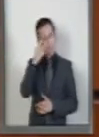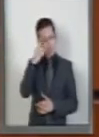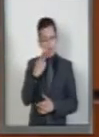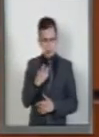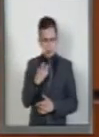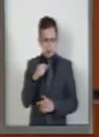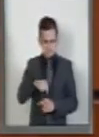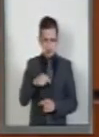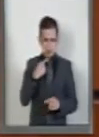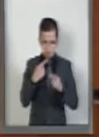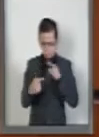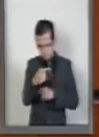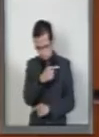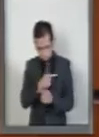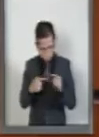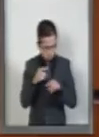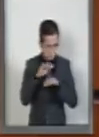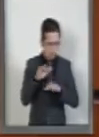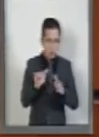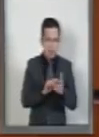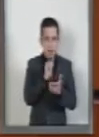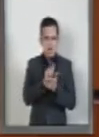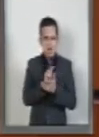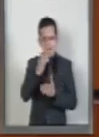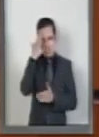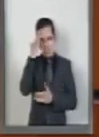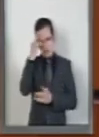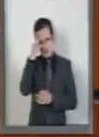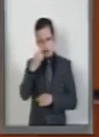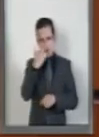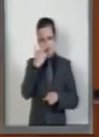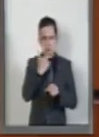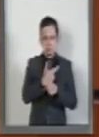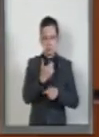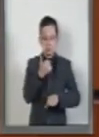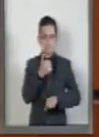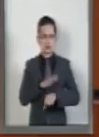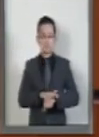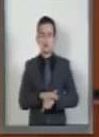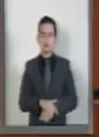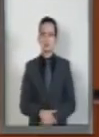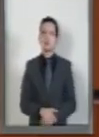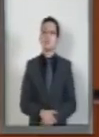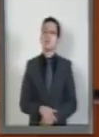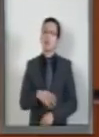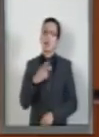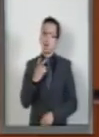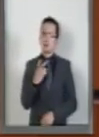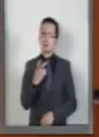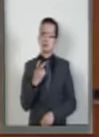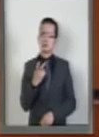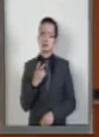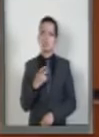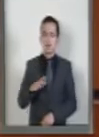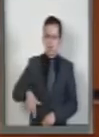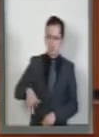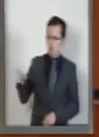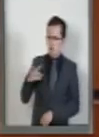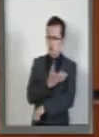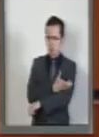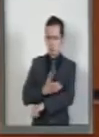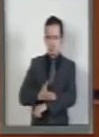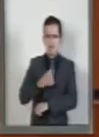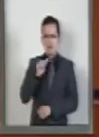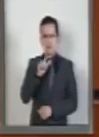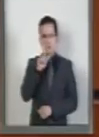General de Responsabilidades Administrativas, a la que atinadamente nuestro compañero Alejandro